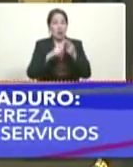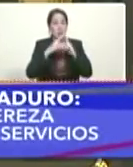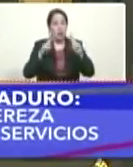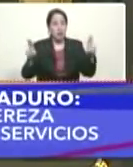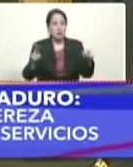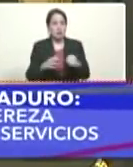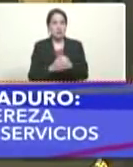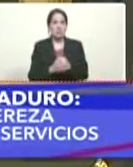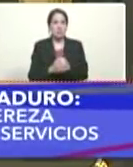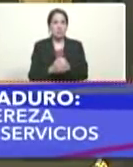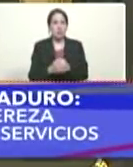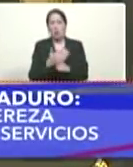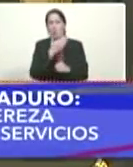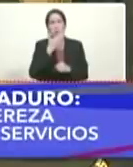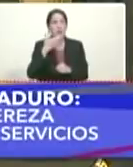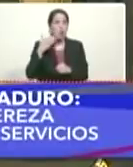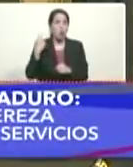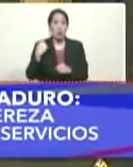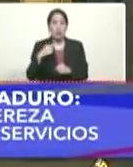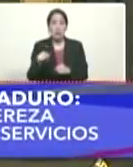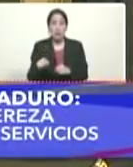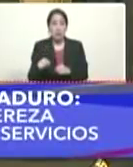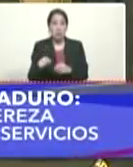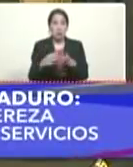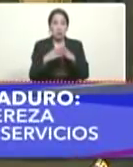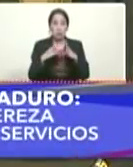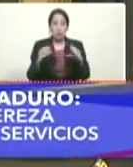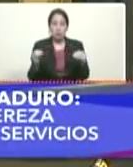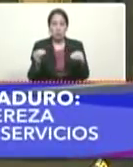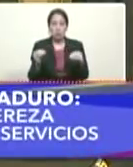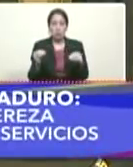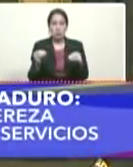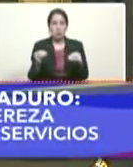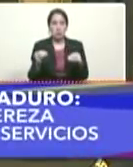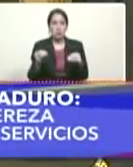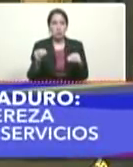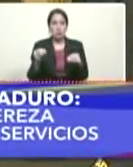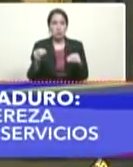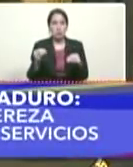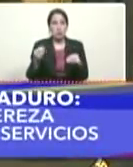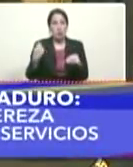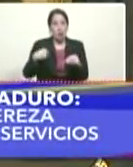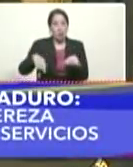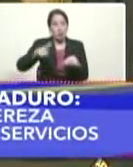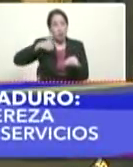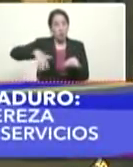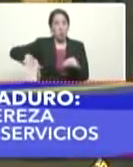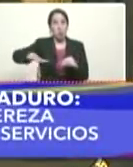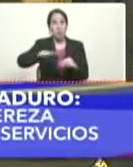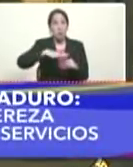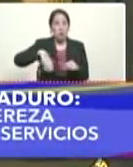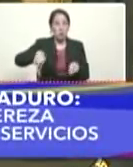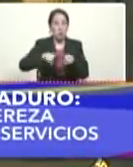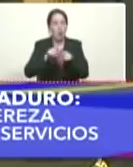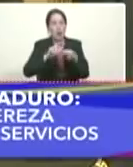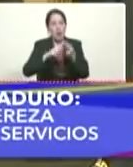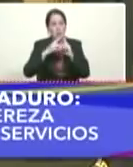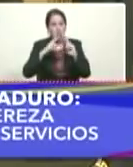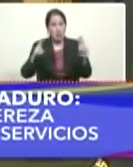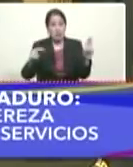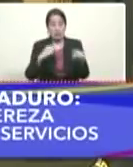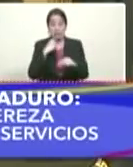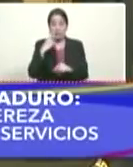el bien más preciado y hermoso que tiene nuestro pueblo la paz como le dijo una señora